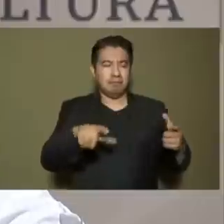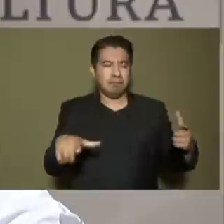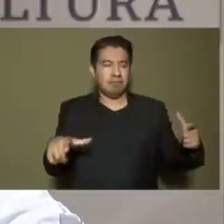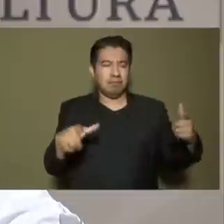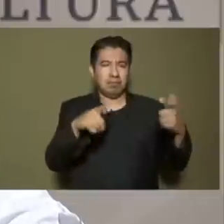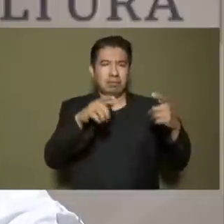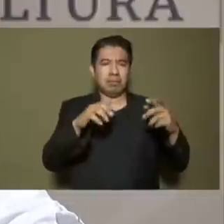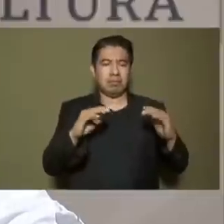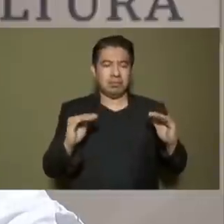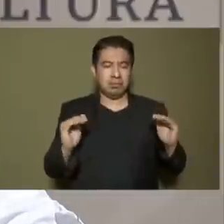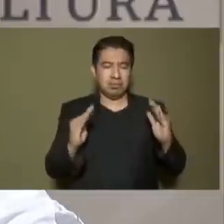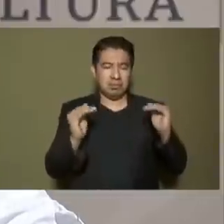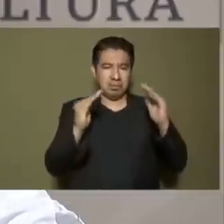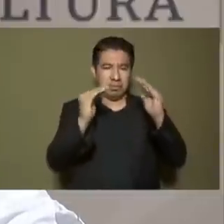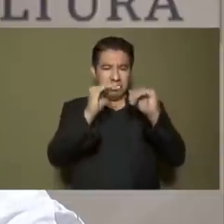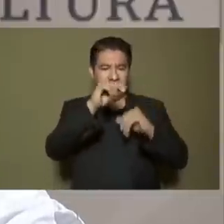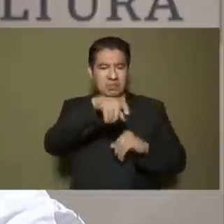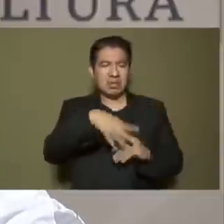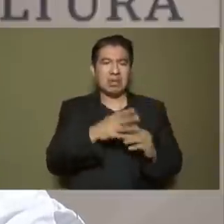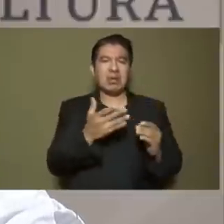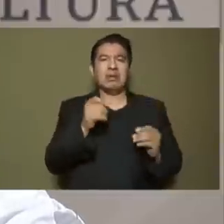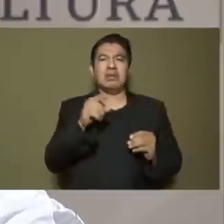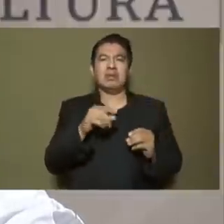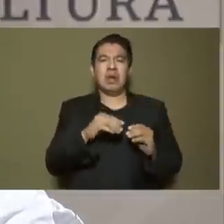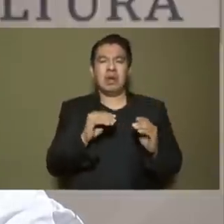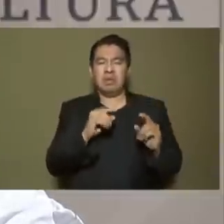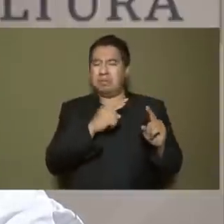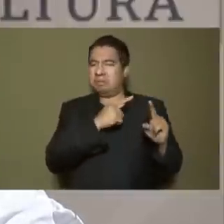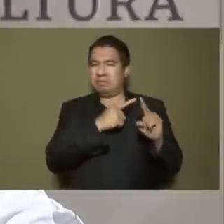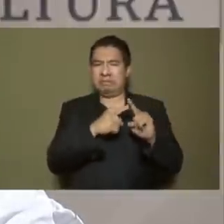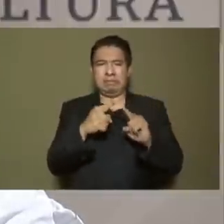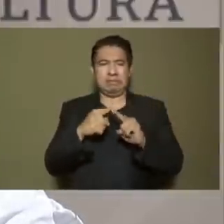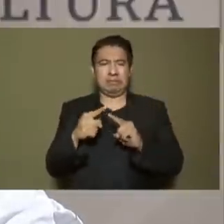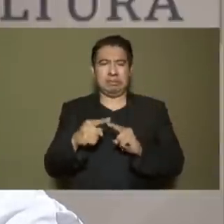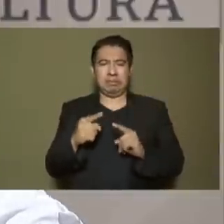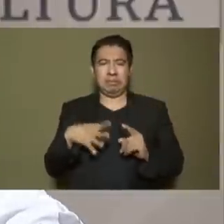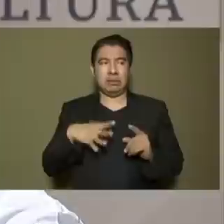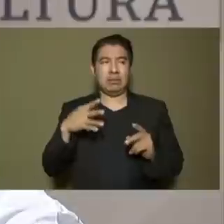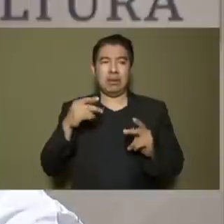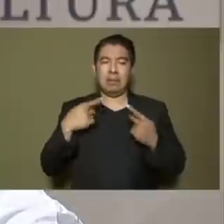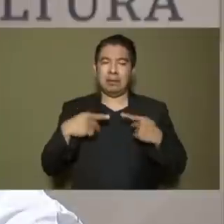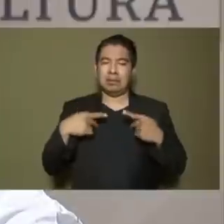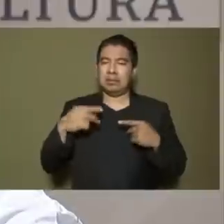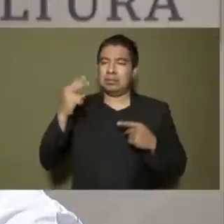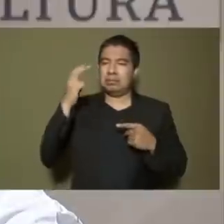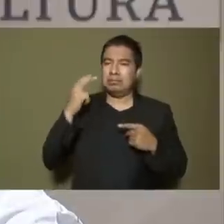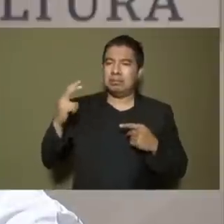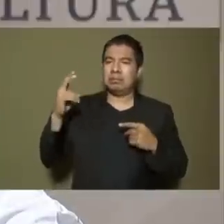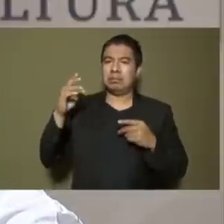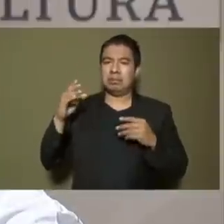y hay testimonio de ello. Todos los viajeros